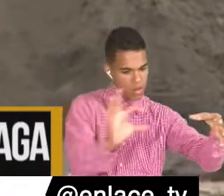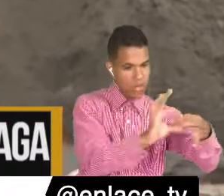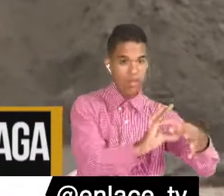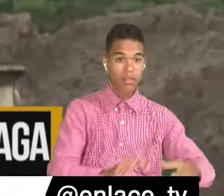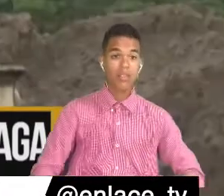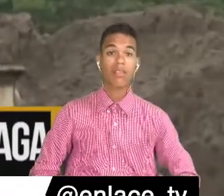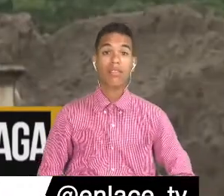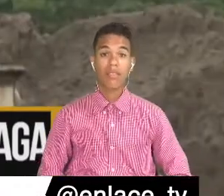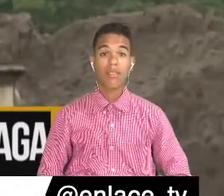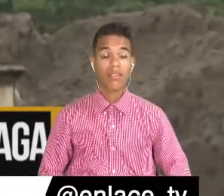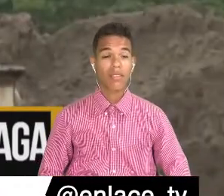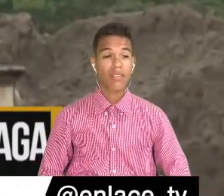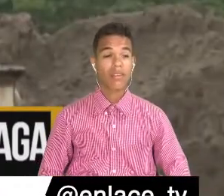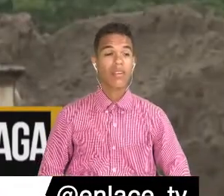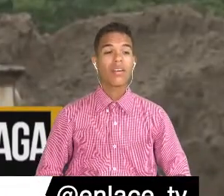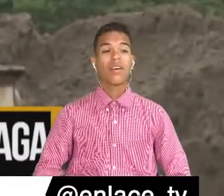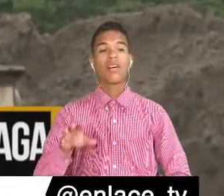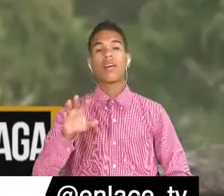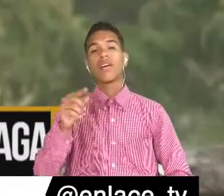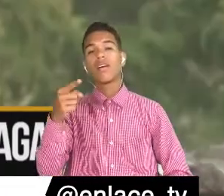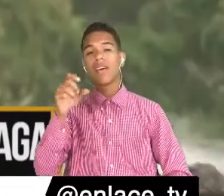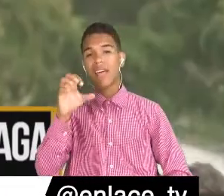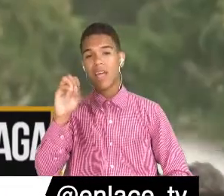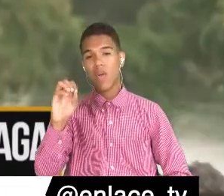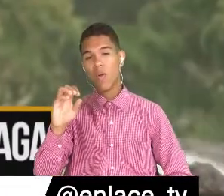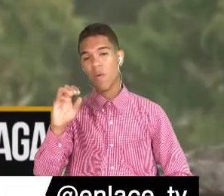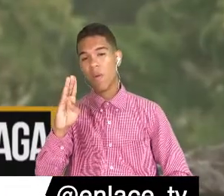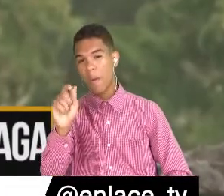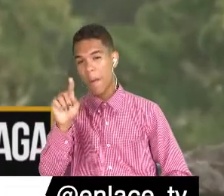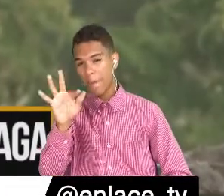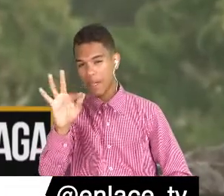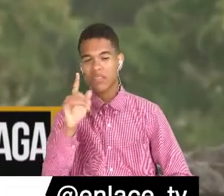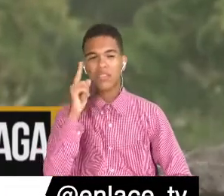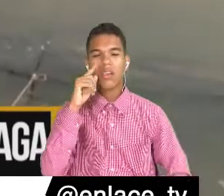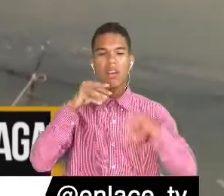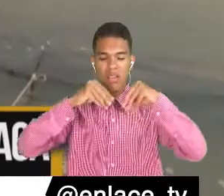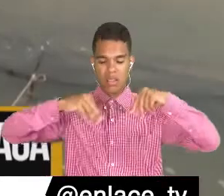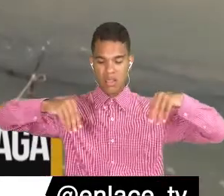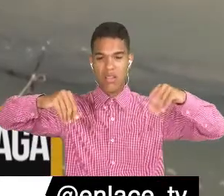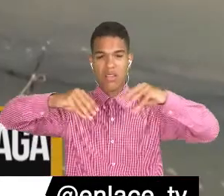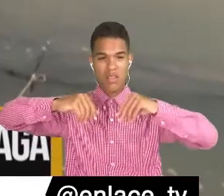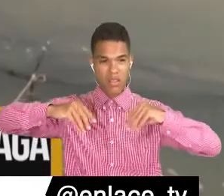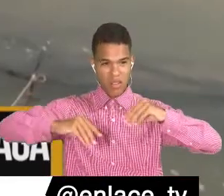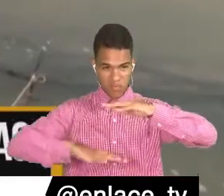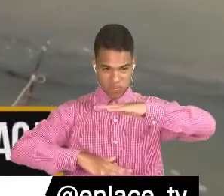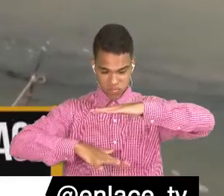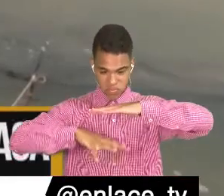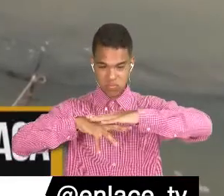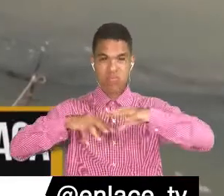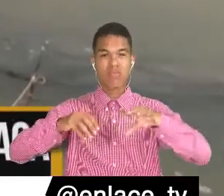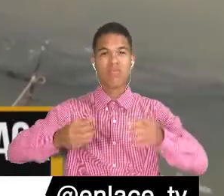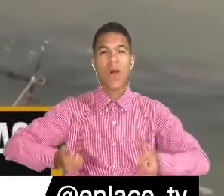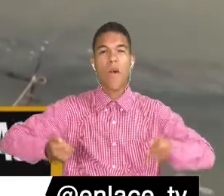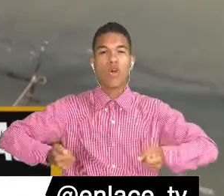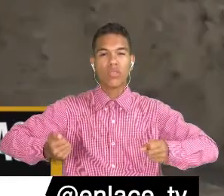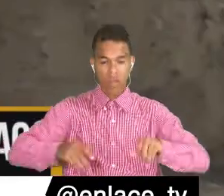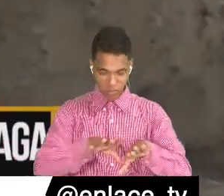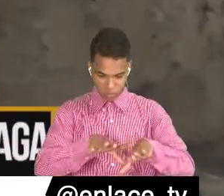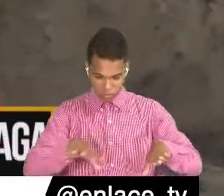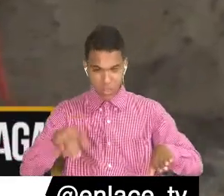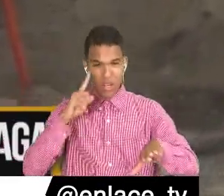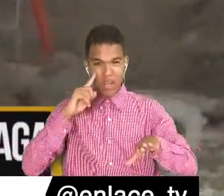utilizar geobolsas o geobags que se rellenan con arena y yo con esas geobolsas, mediante unas